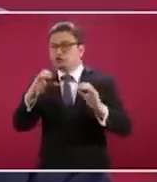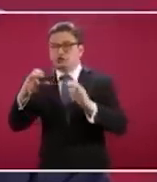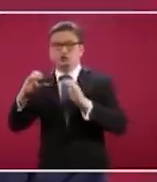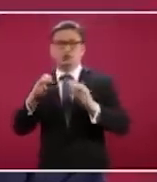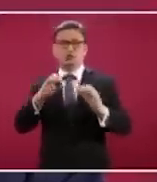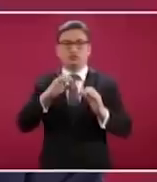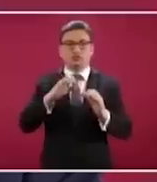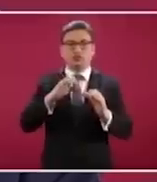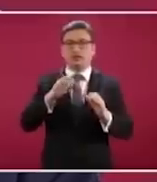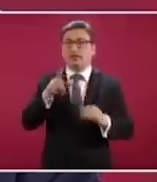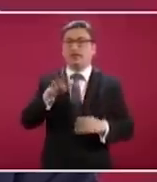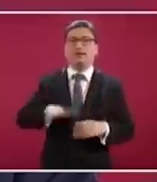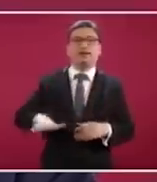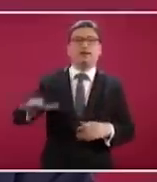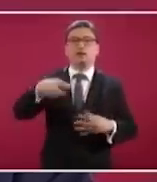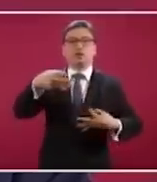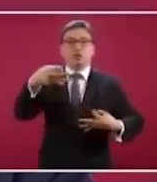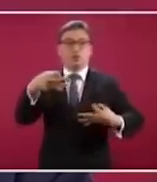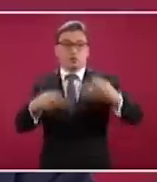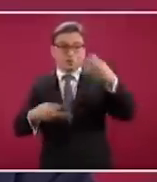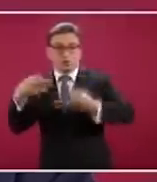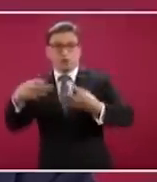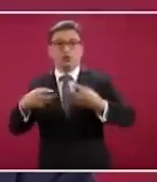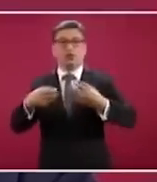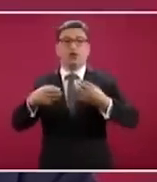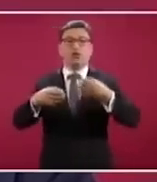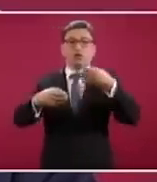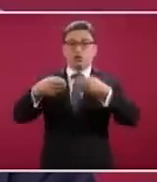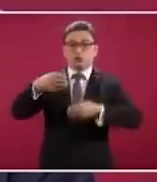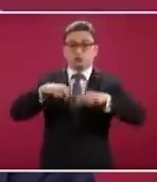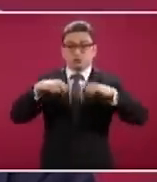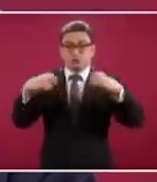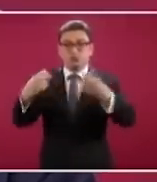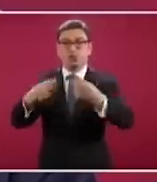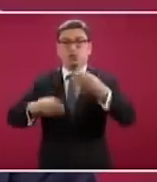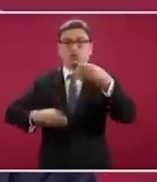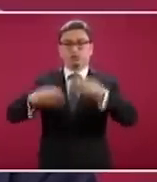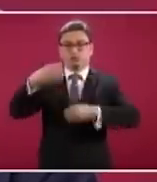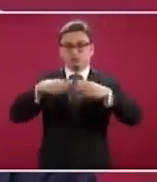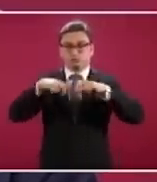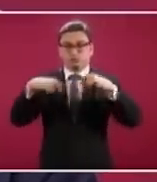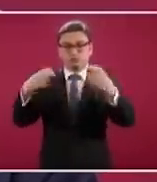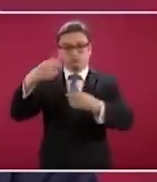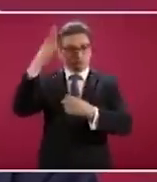el buen comportamiento de jueces, de magistrados, de ministros.